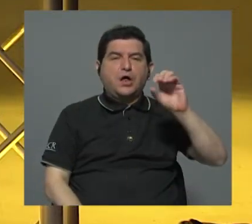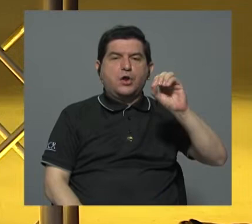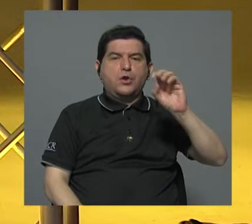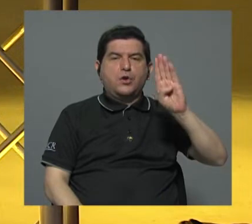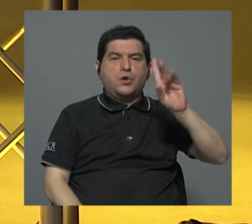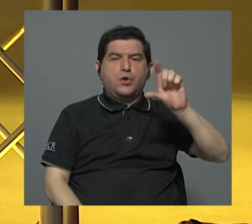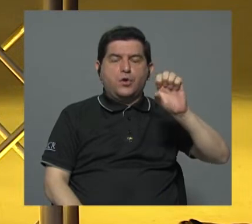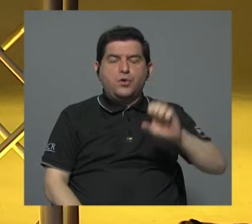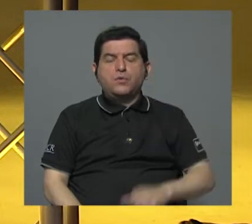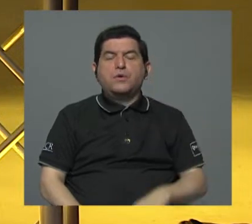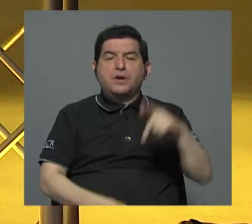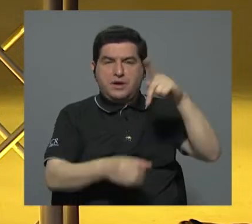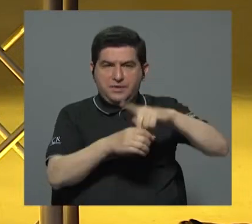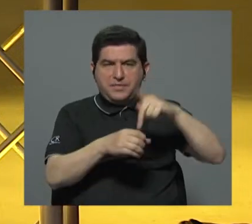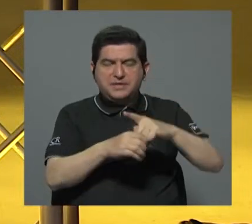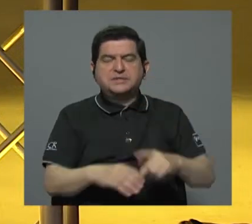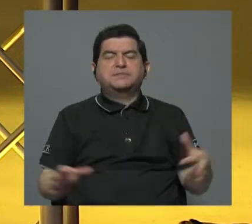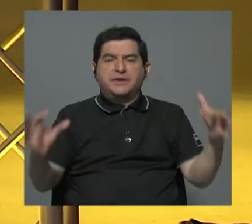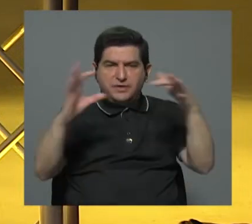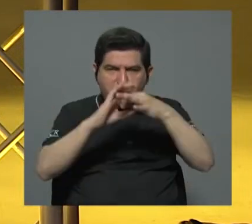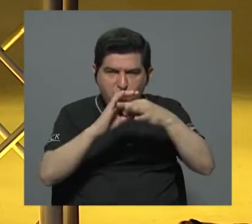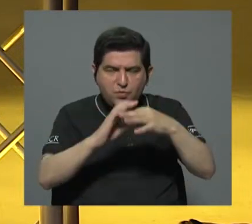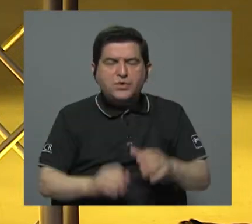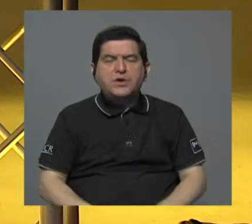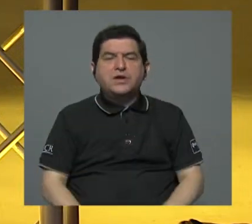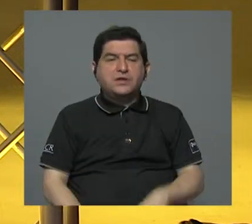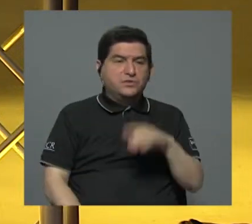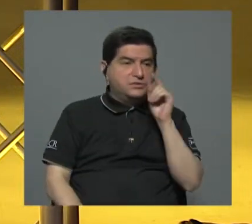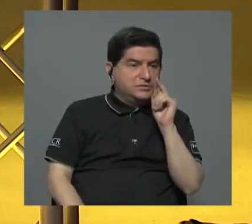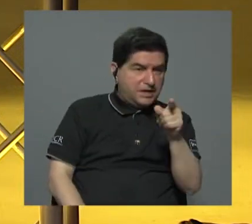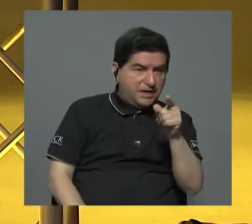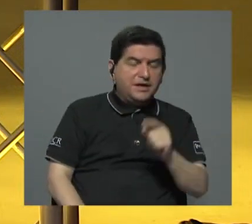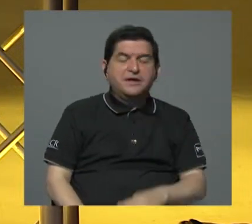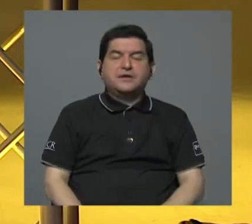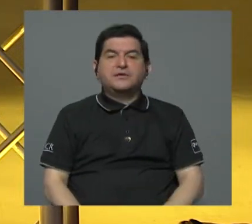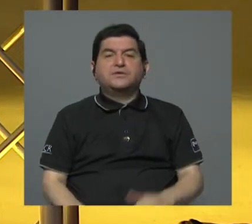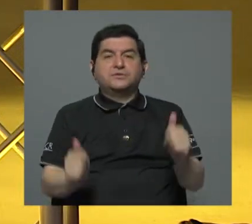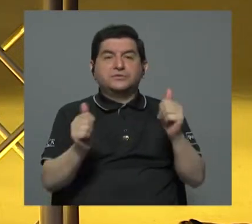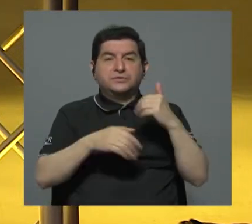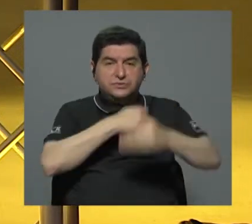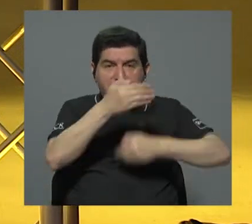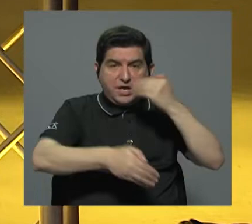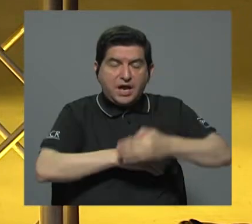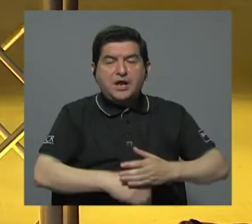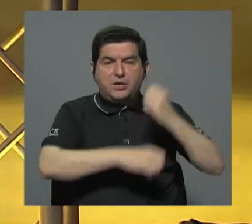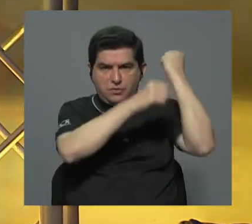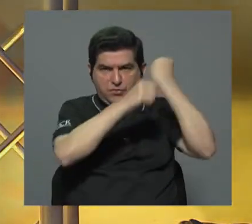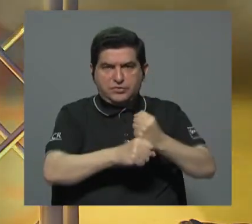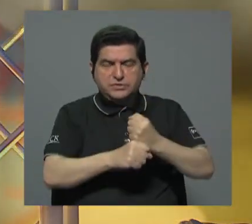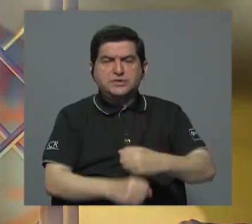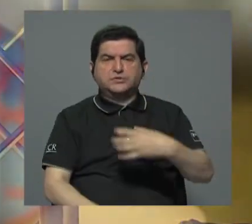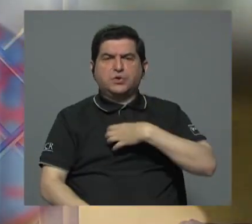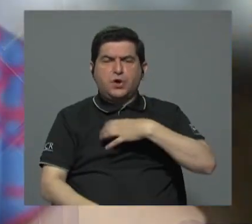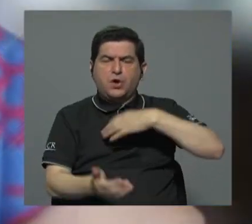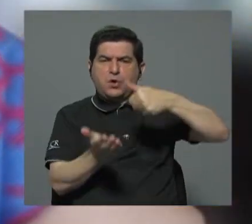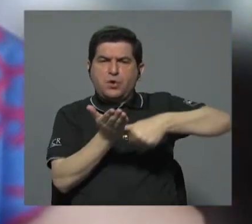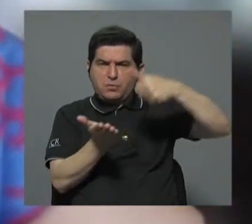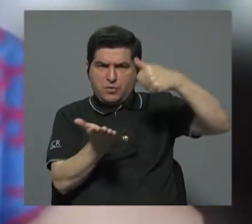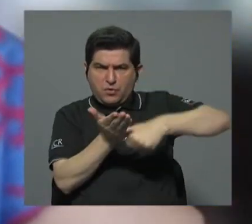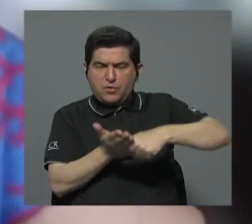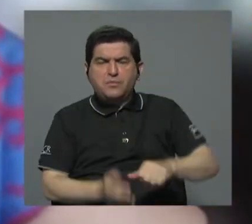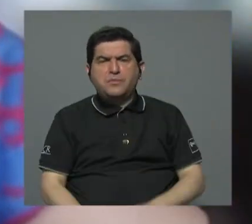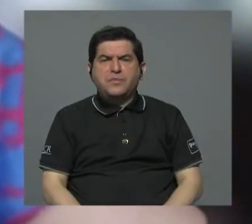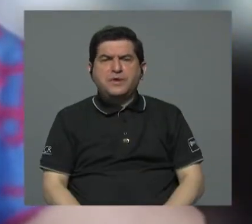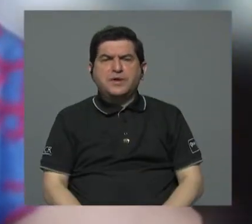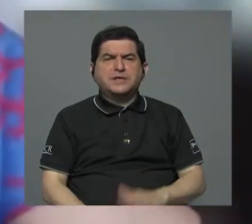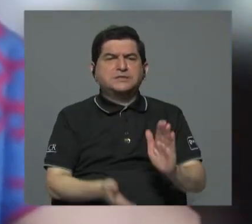a los españoles en la conquista. Y de eso dan cuenta ellos mismos en sus propias cartas o probanzas, que